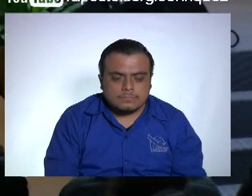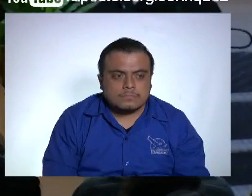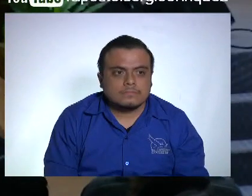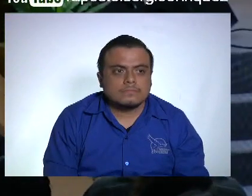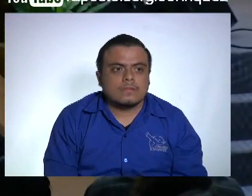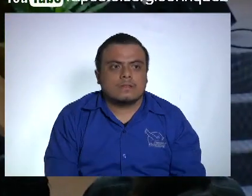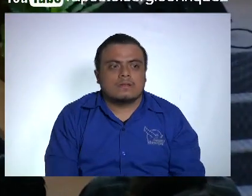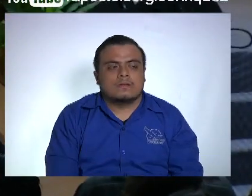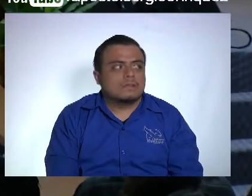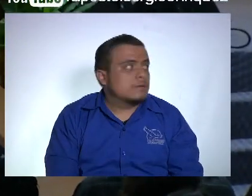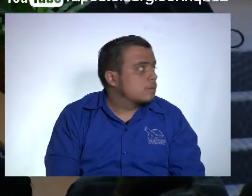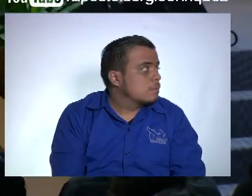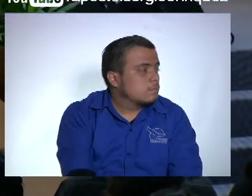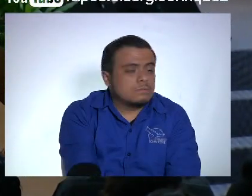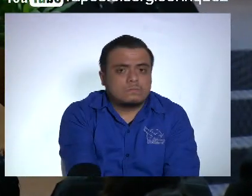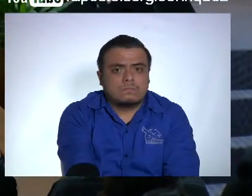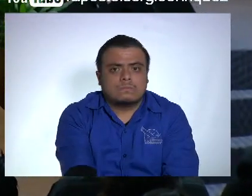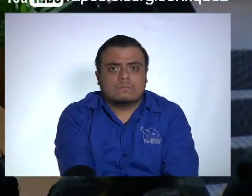Aleluya.